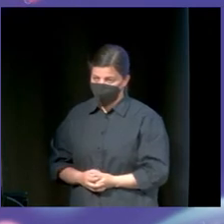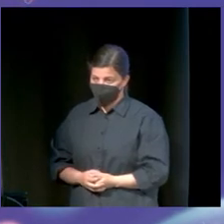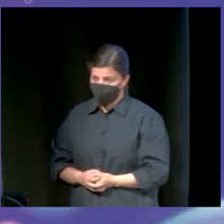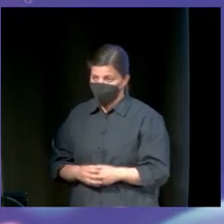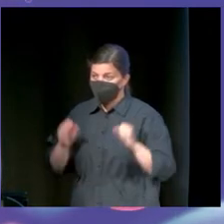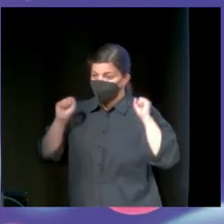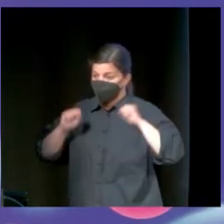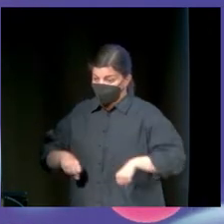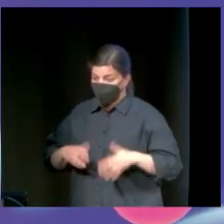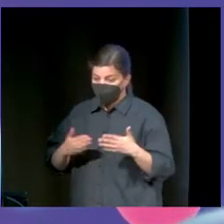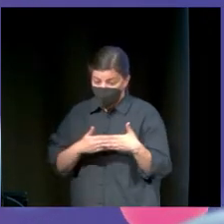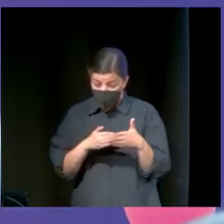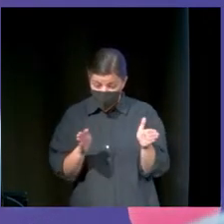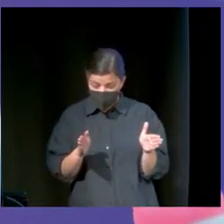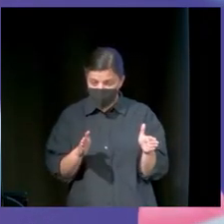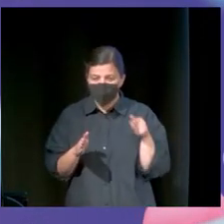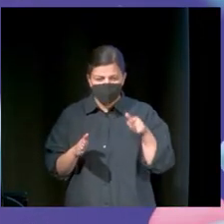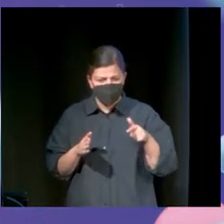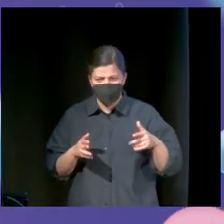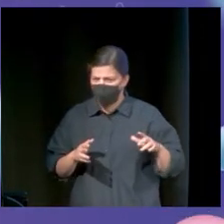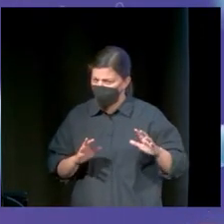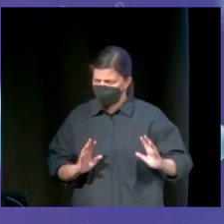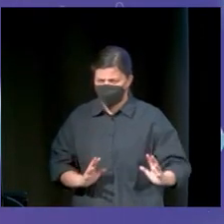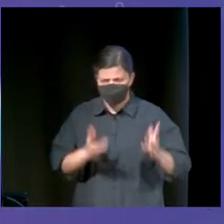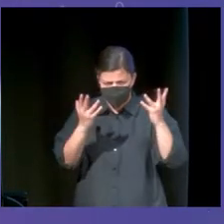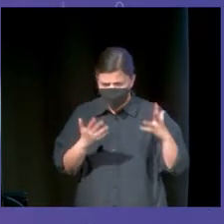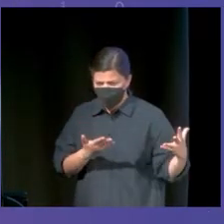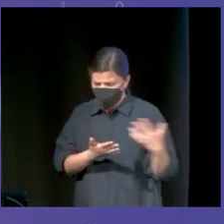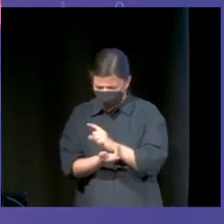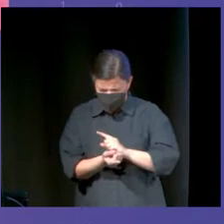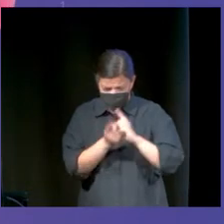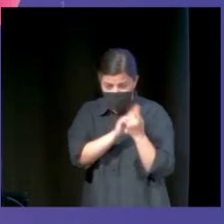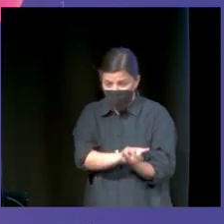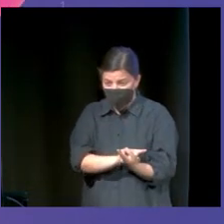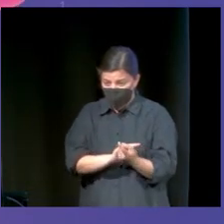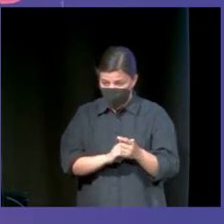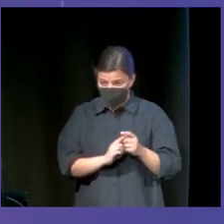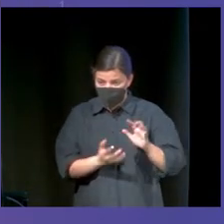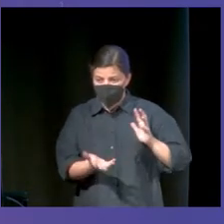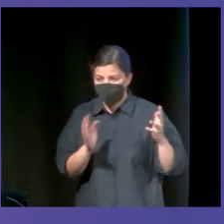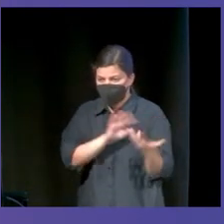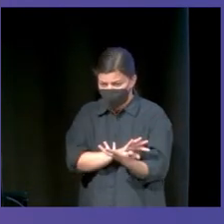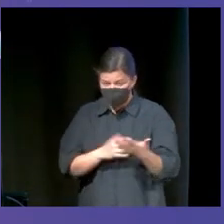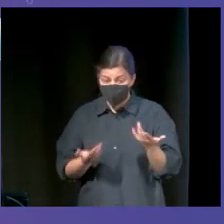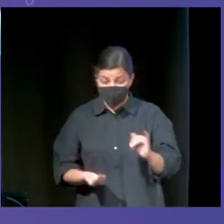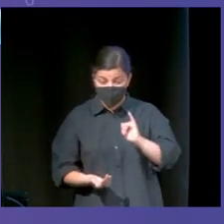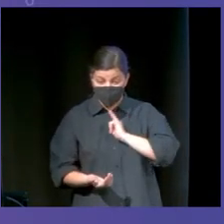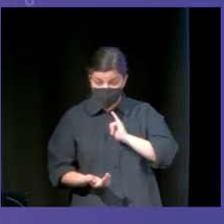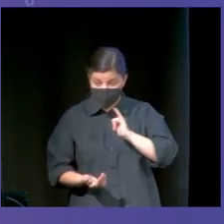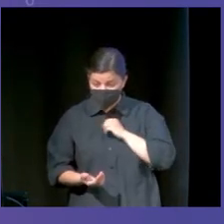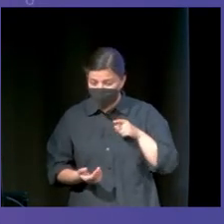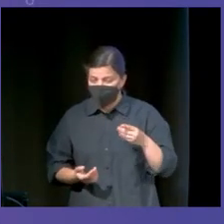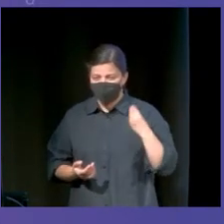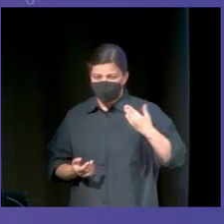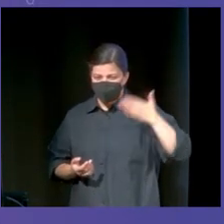cambio en la parte de abierto viene a revolucionar completamente todo ese la identidad es lo que hemos